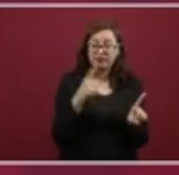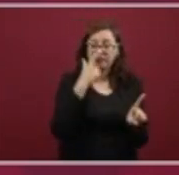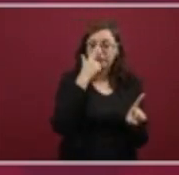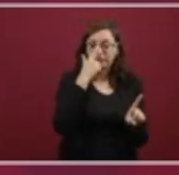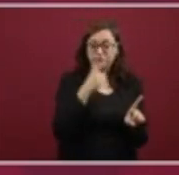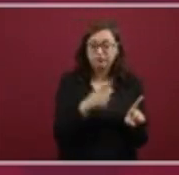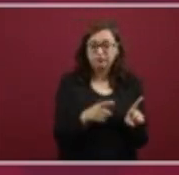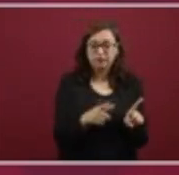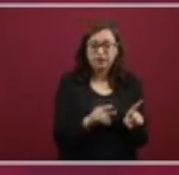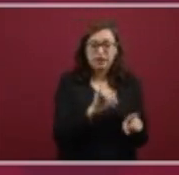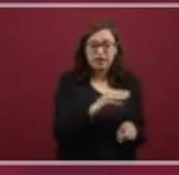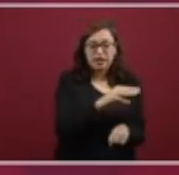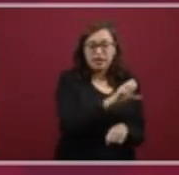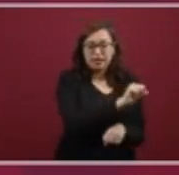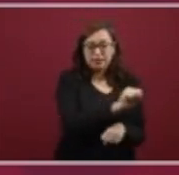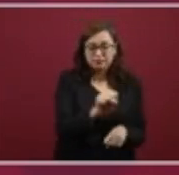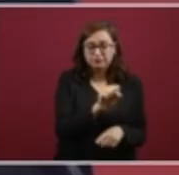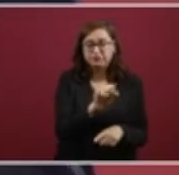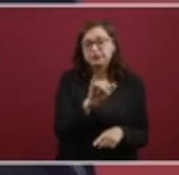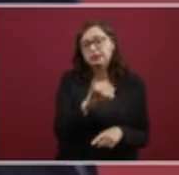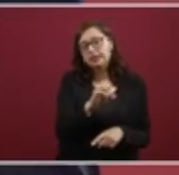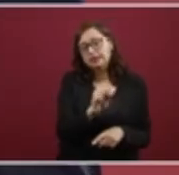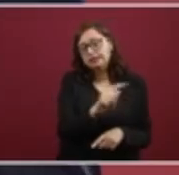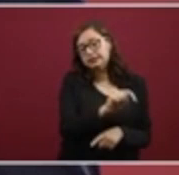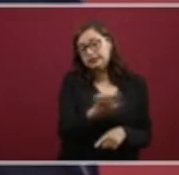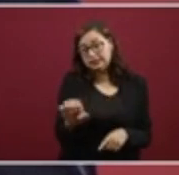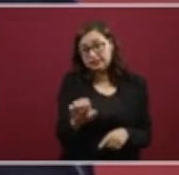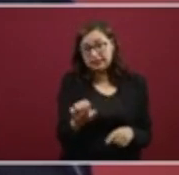además de los derechohabientes, tiene